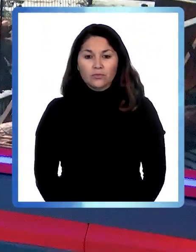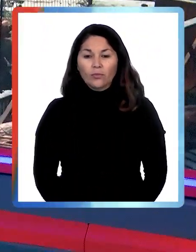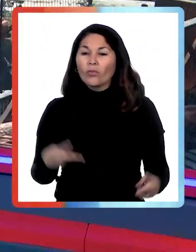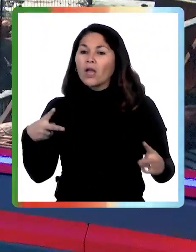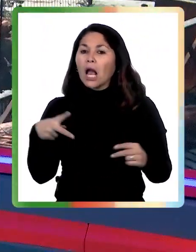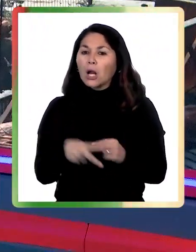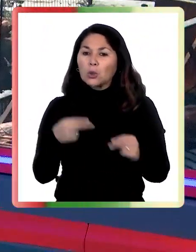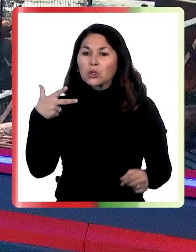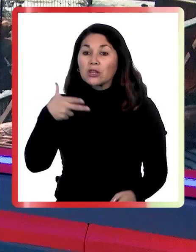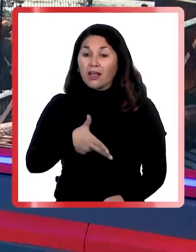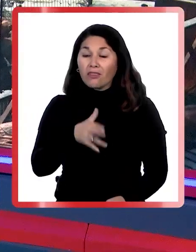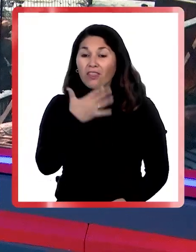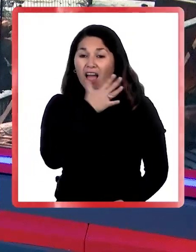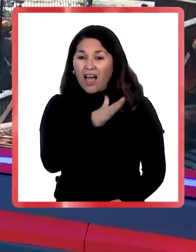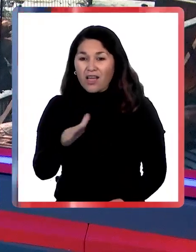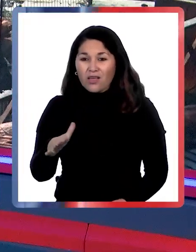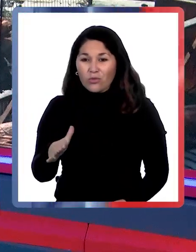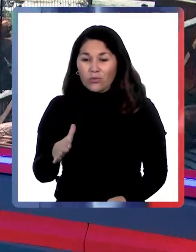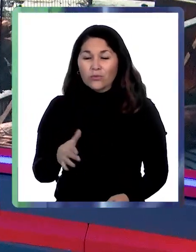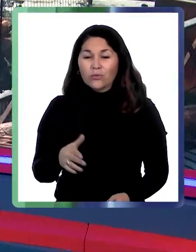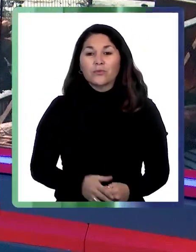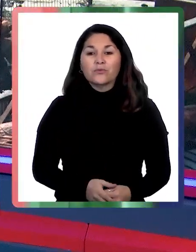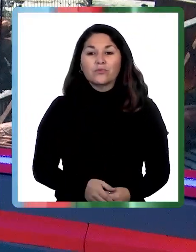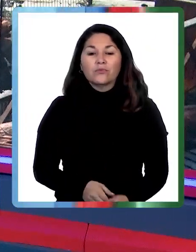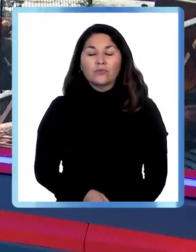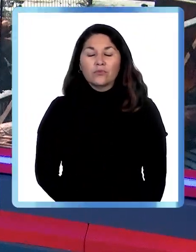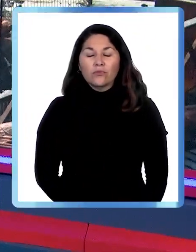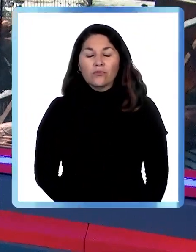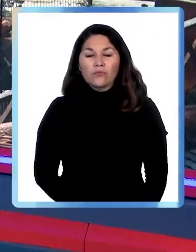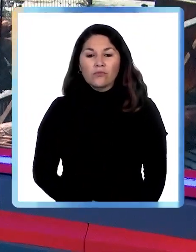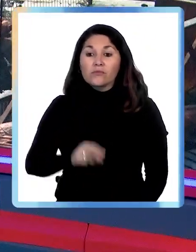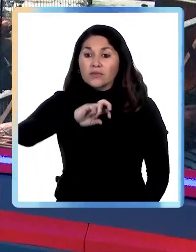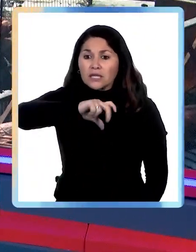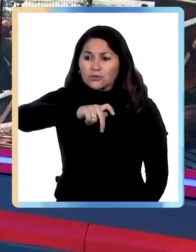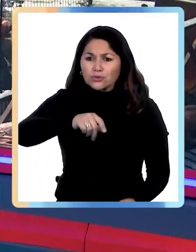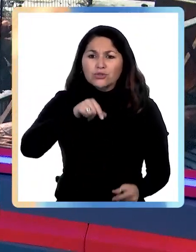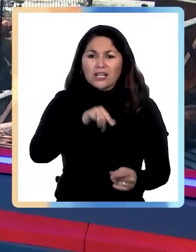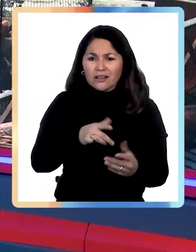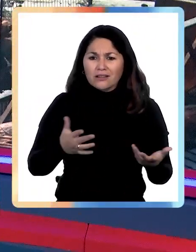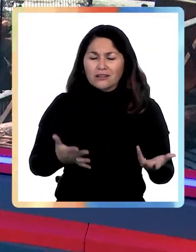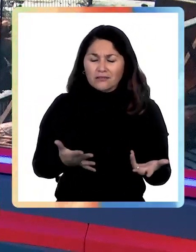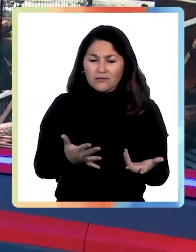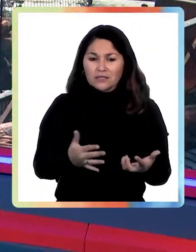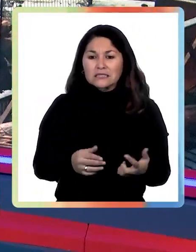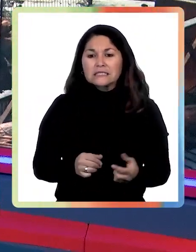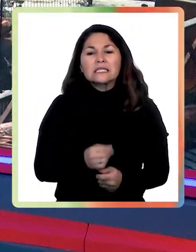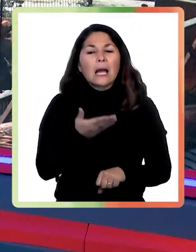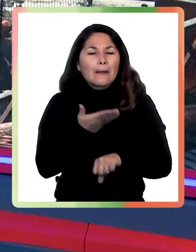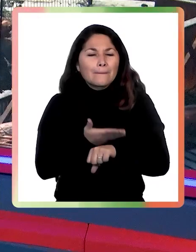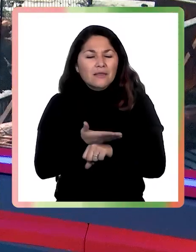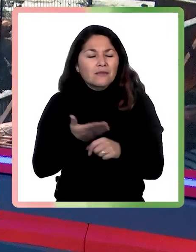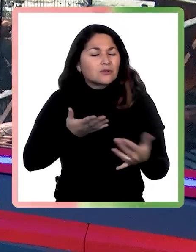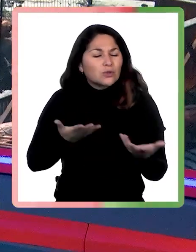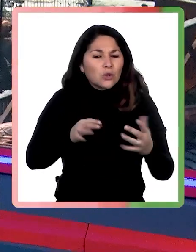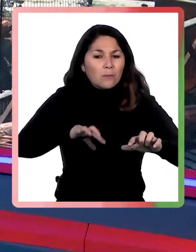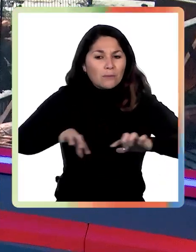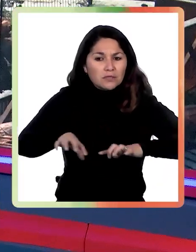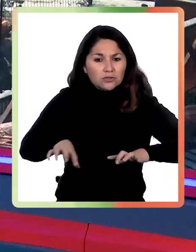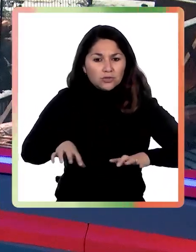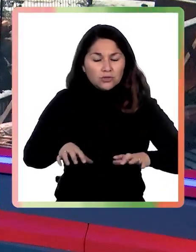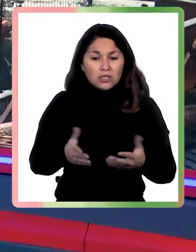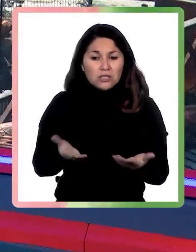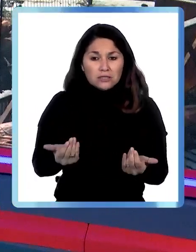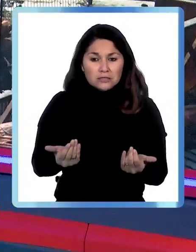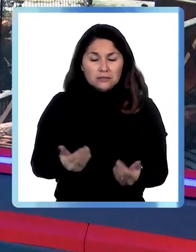corte de agua potable en Puerto Williams fue activado el cgrd regional con el fin de coordinar de manera efectiva las acciones necesarias para